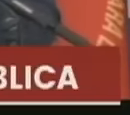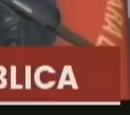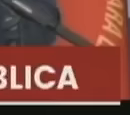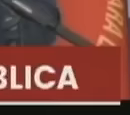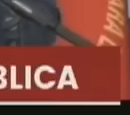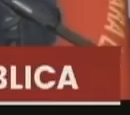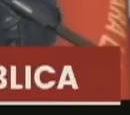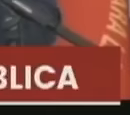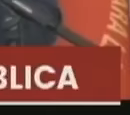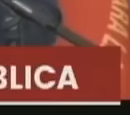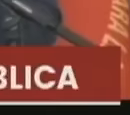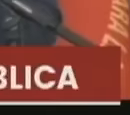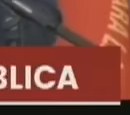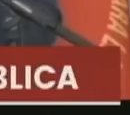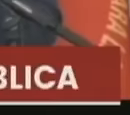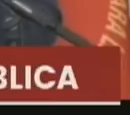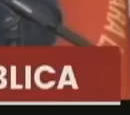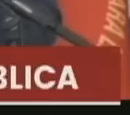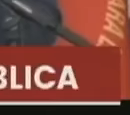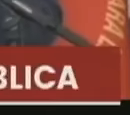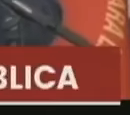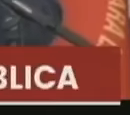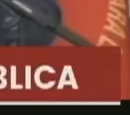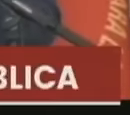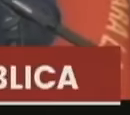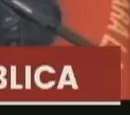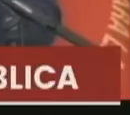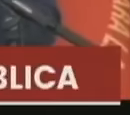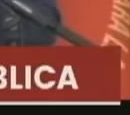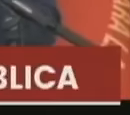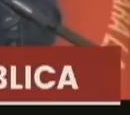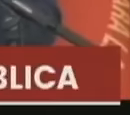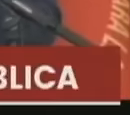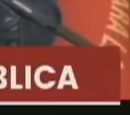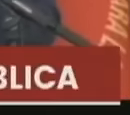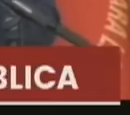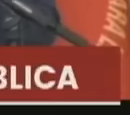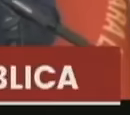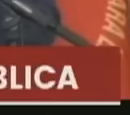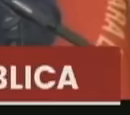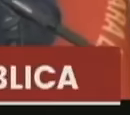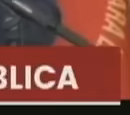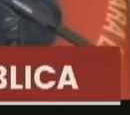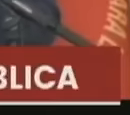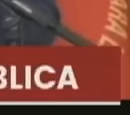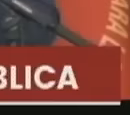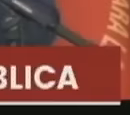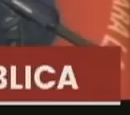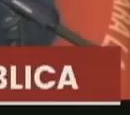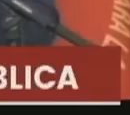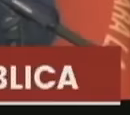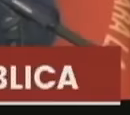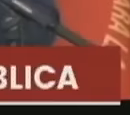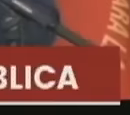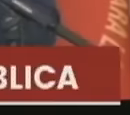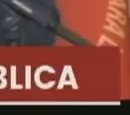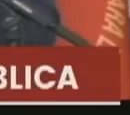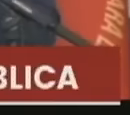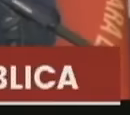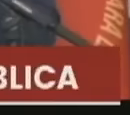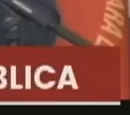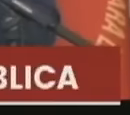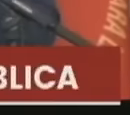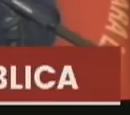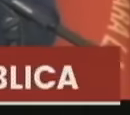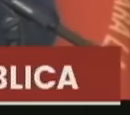1.236 funcionarios entre fiscales superiores, fiscales auxiliares, provisorios, directores generales de línea y